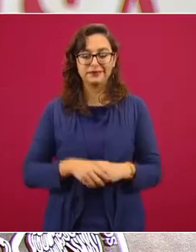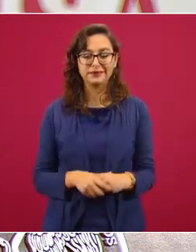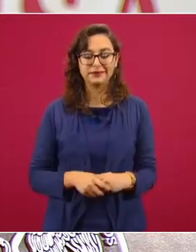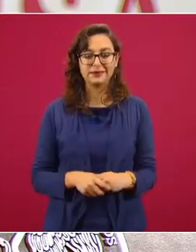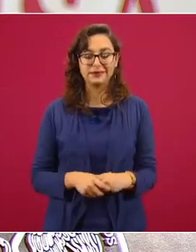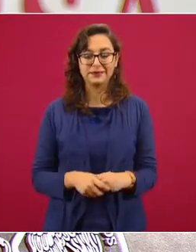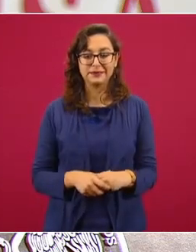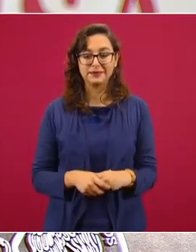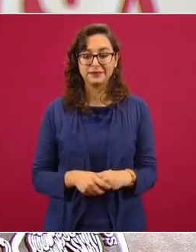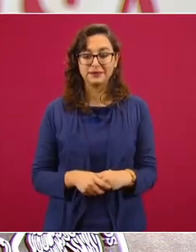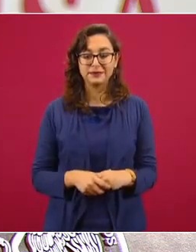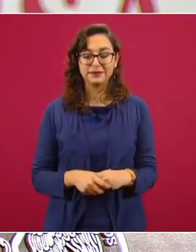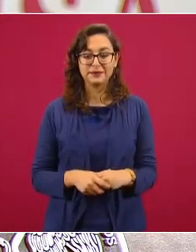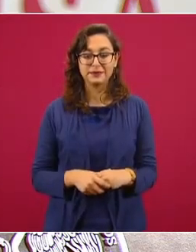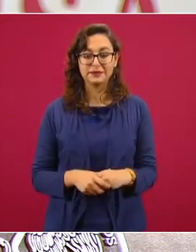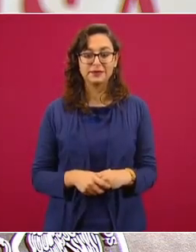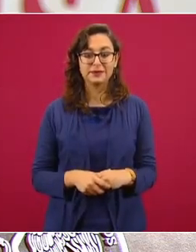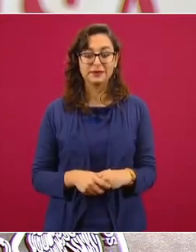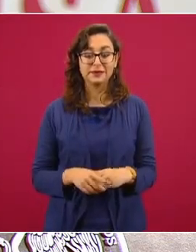porque